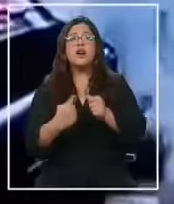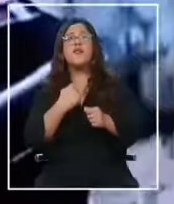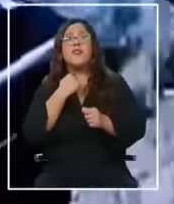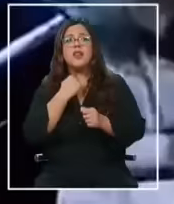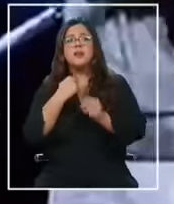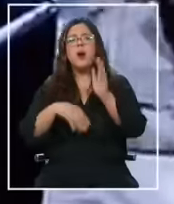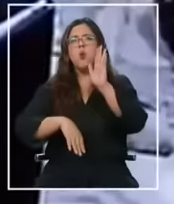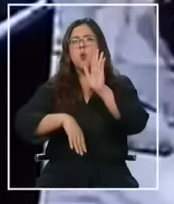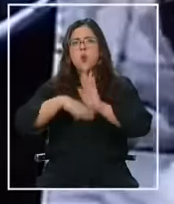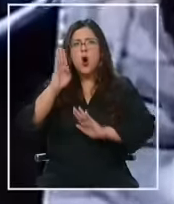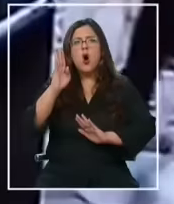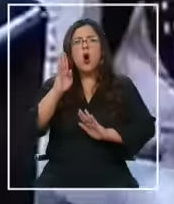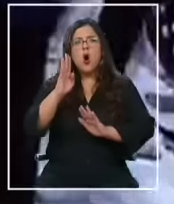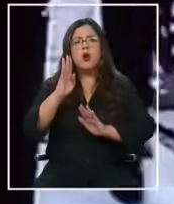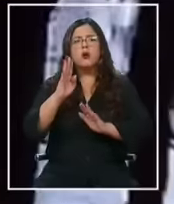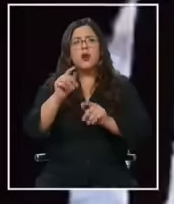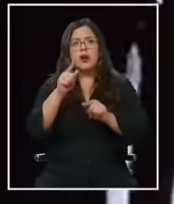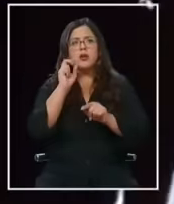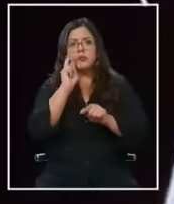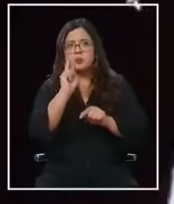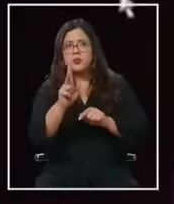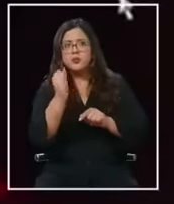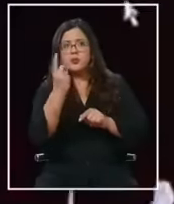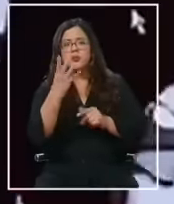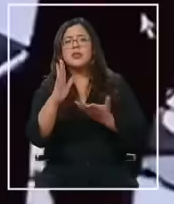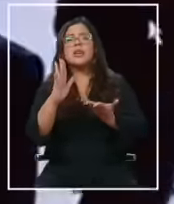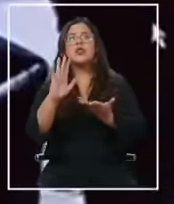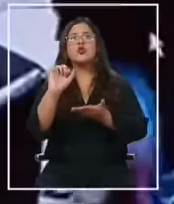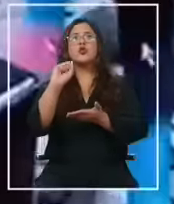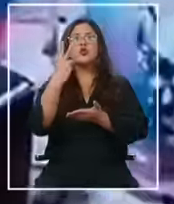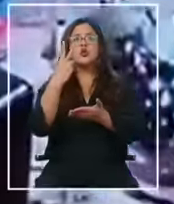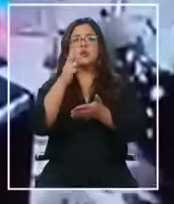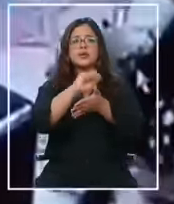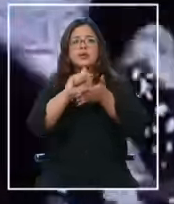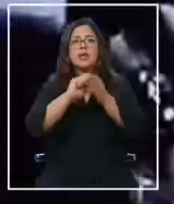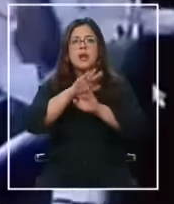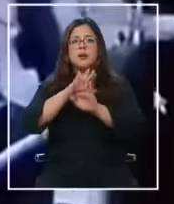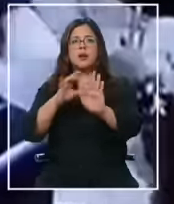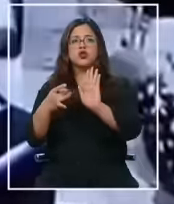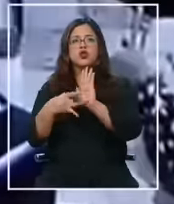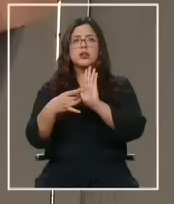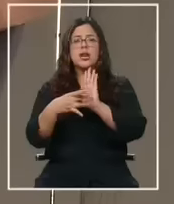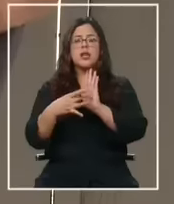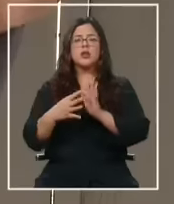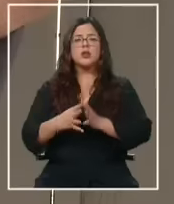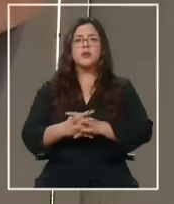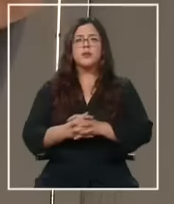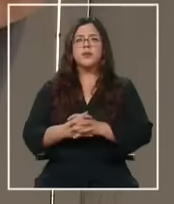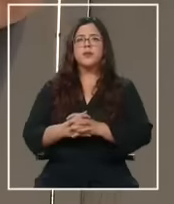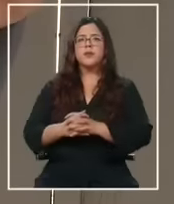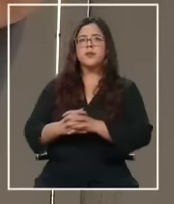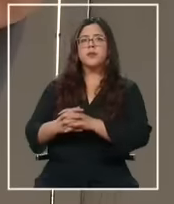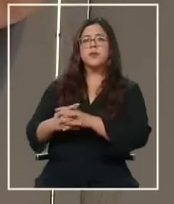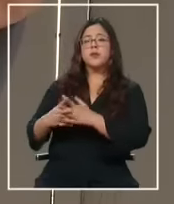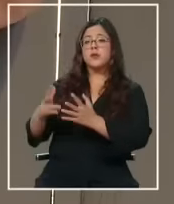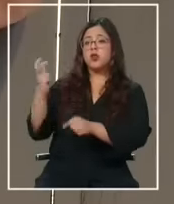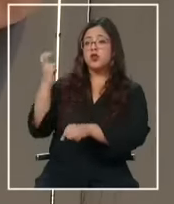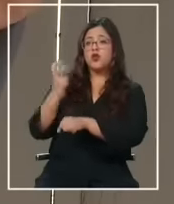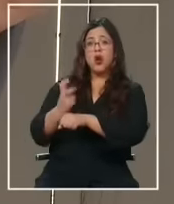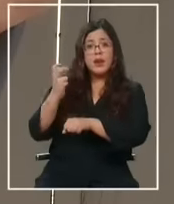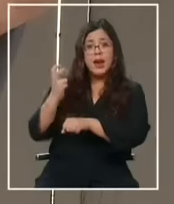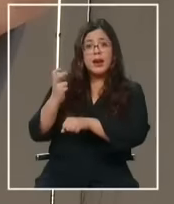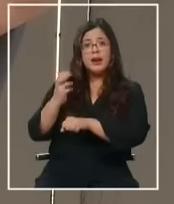otra preocupante alza según cifras de la Subsecretaría de Prevención del Delito. No solamente roban,